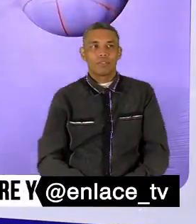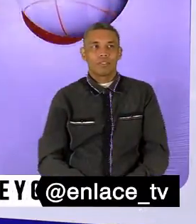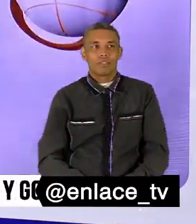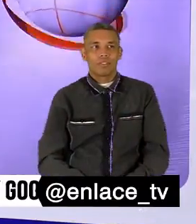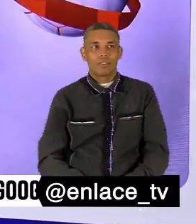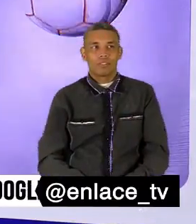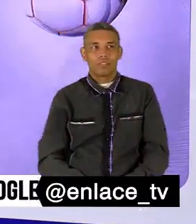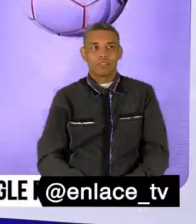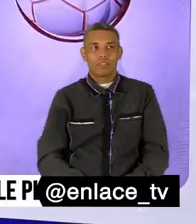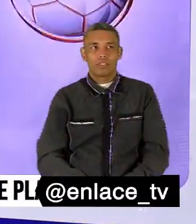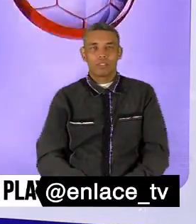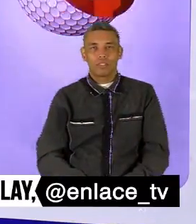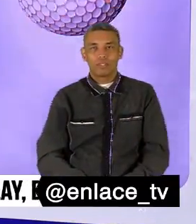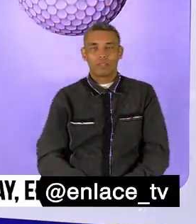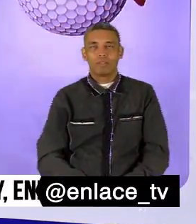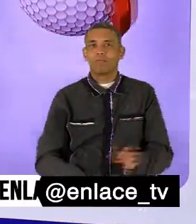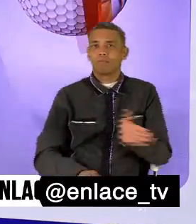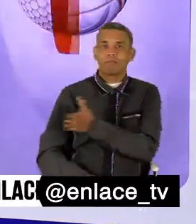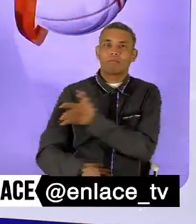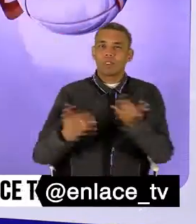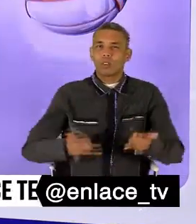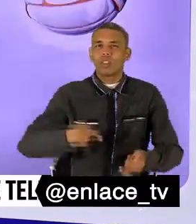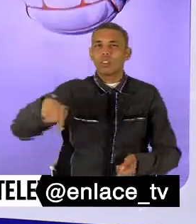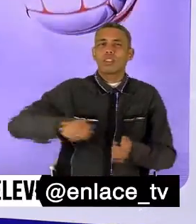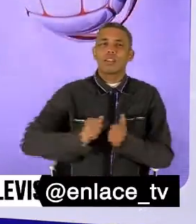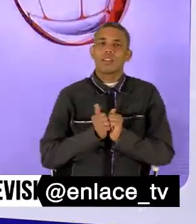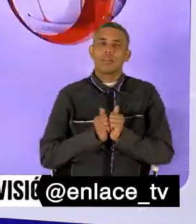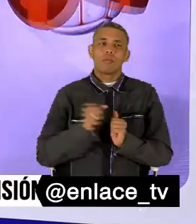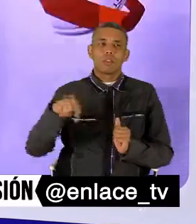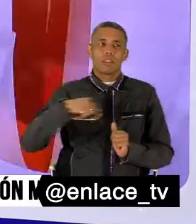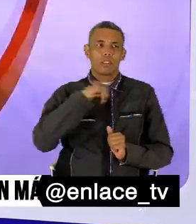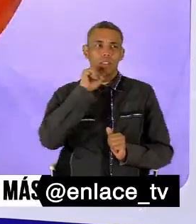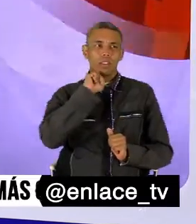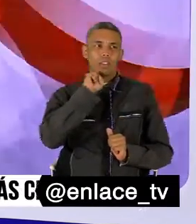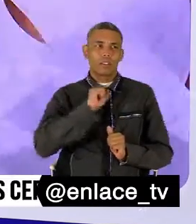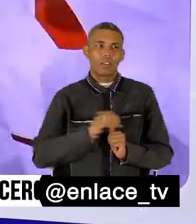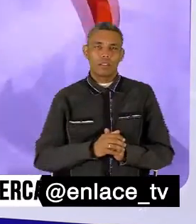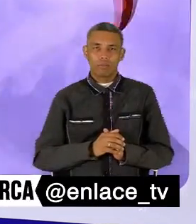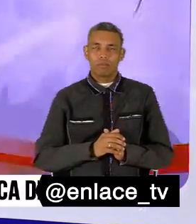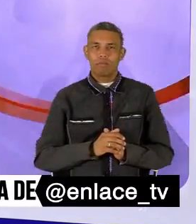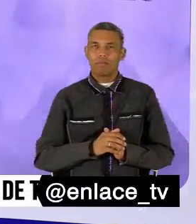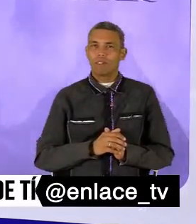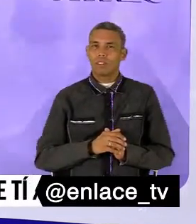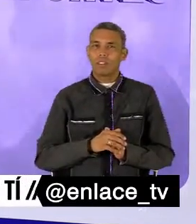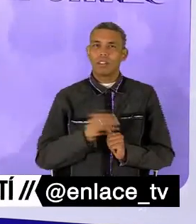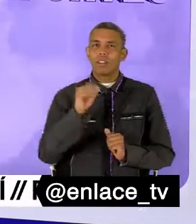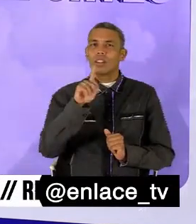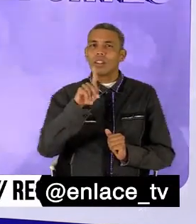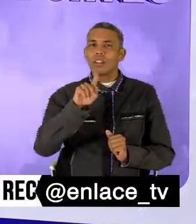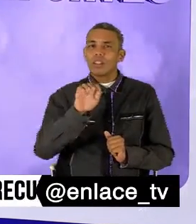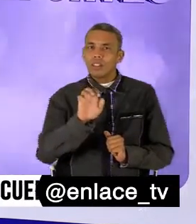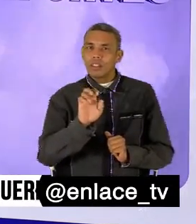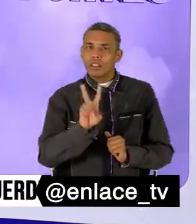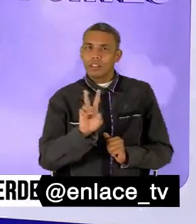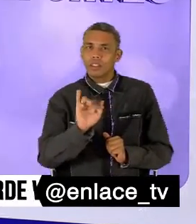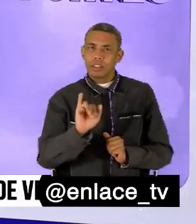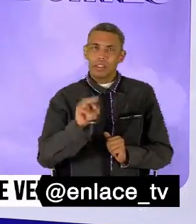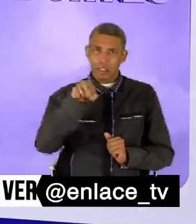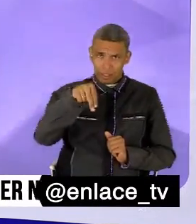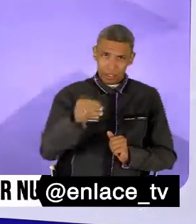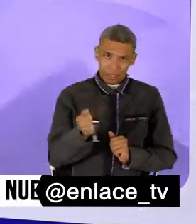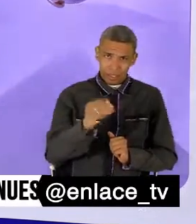Hablemos del deporte local, precisamente de la motovelocidad, porque el piloto Kevin Cardona, muy joven él, se sigue destacando a